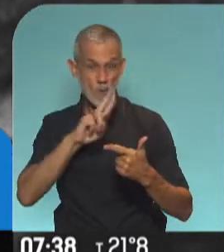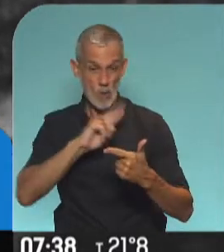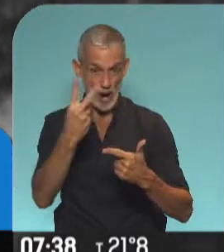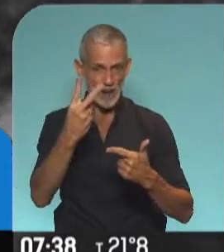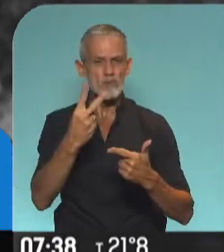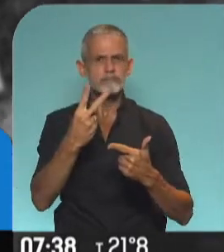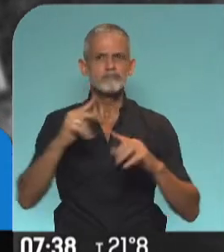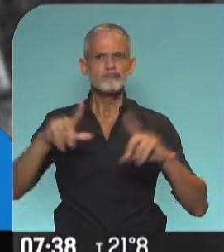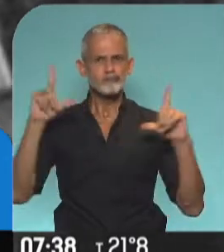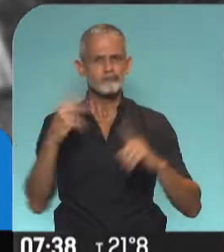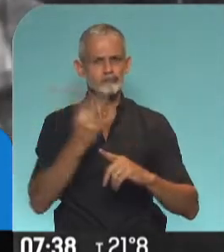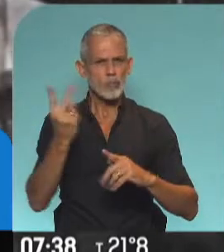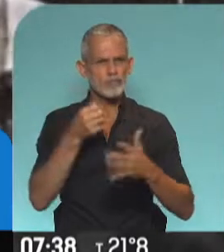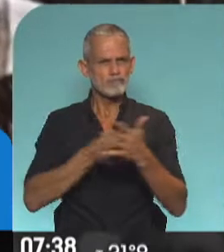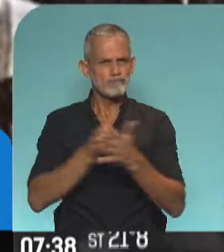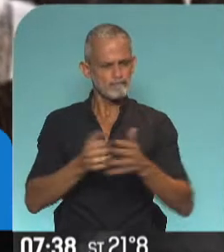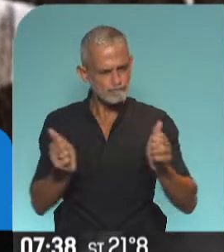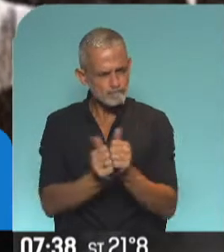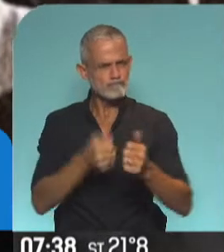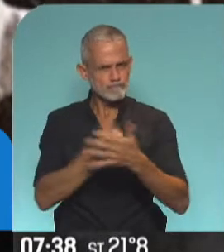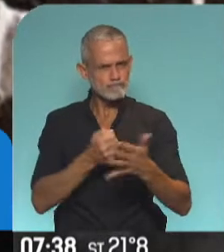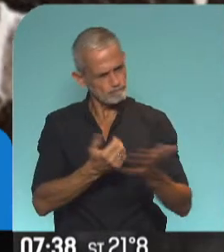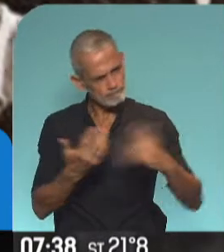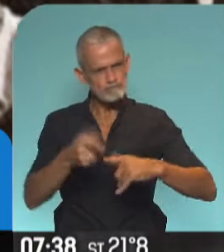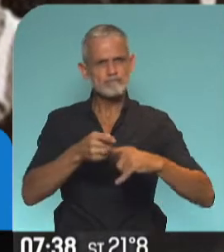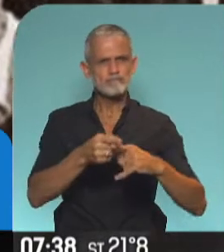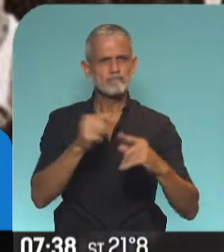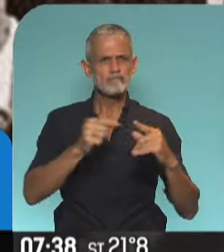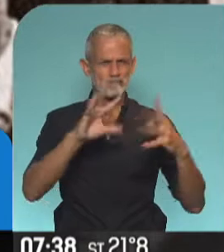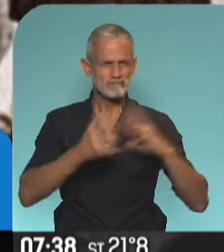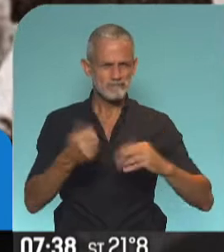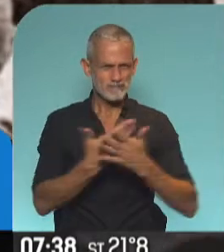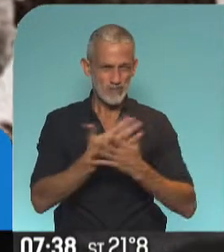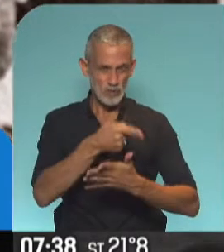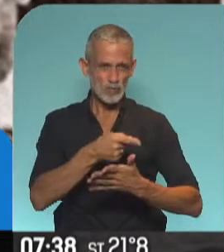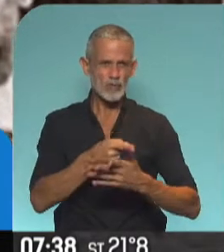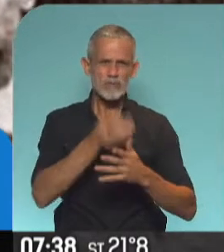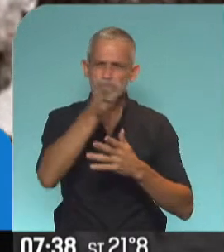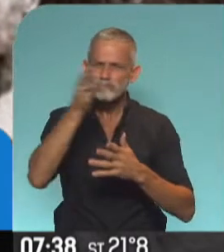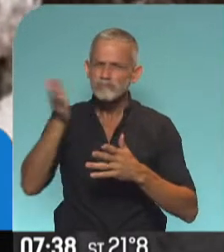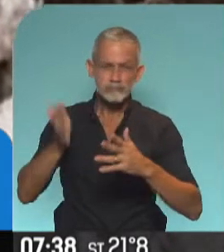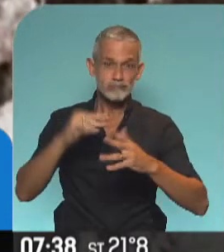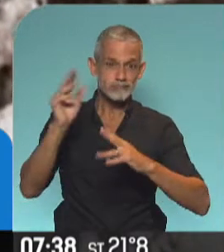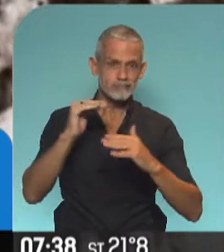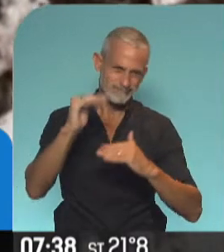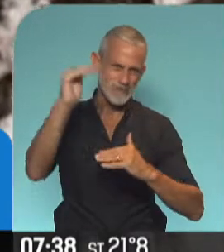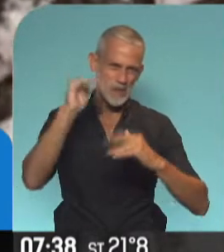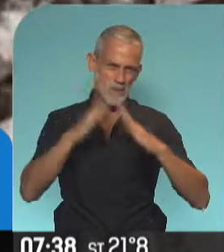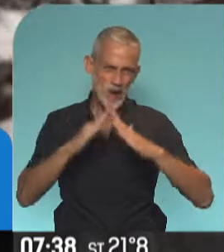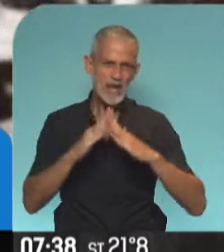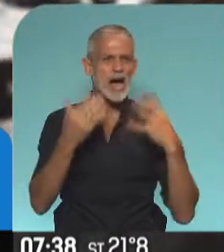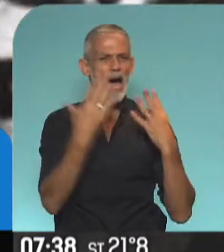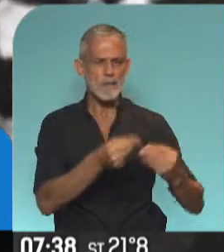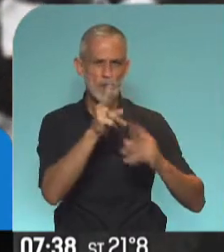un rol protagónico, acompañando la lucha de los damnificados, recorrieron las viviendas y apoyaron a los